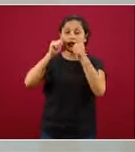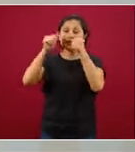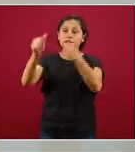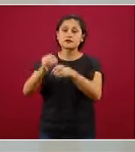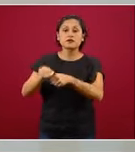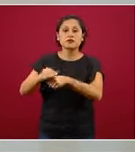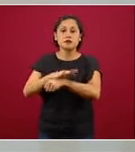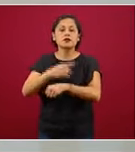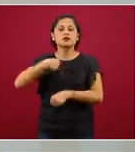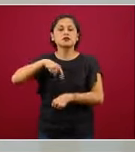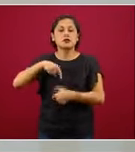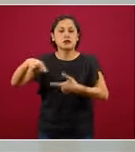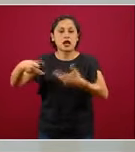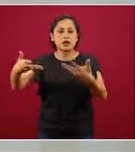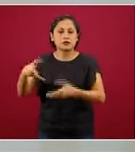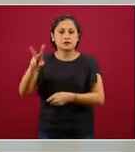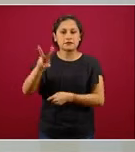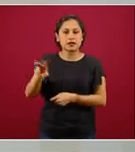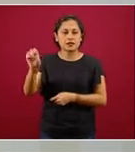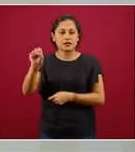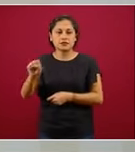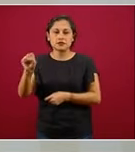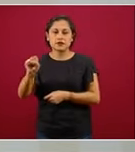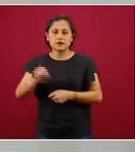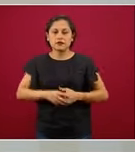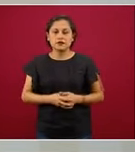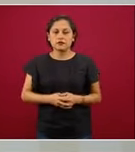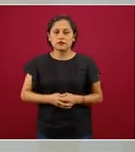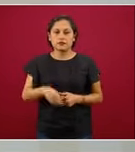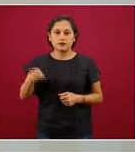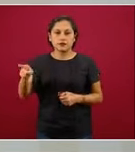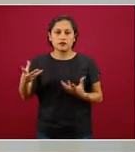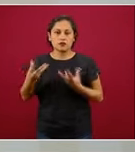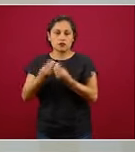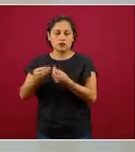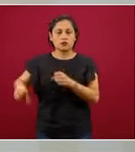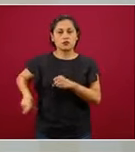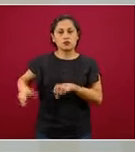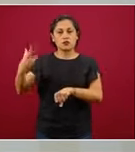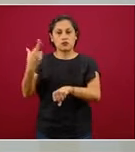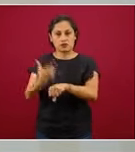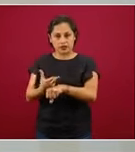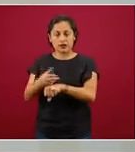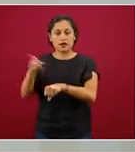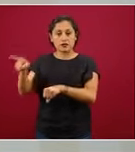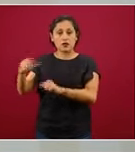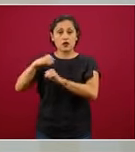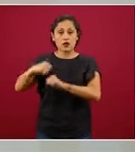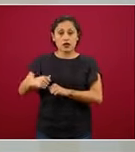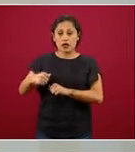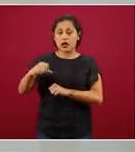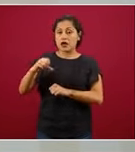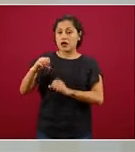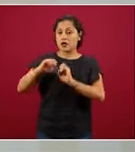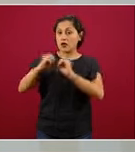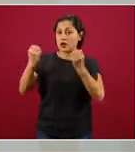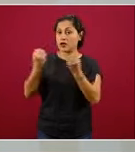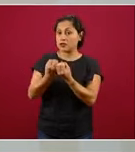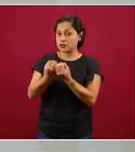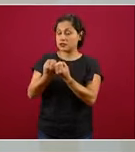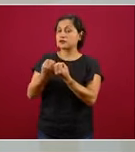viernes y sábado con el apoyo del gobernador Rutilio Escandón, de organizaciones sociales del estado